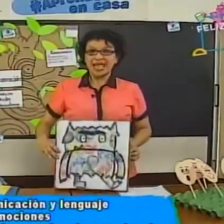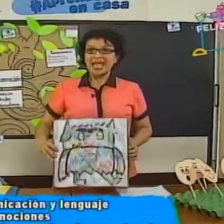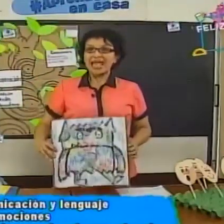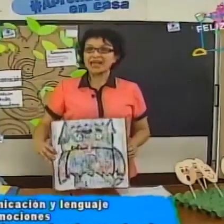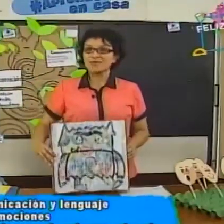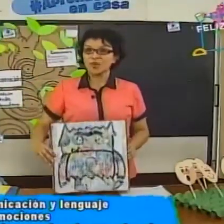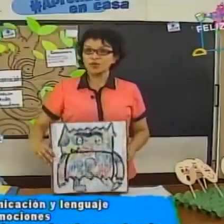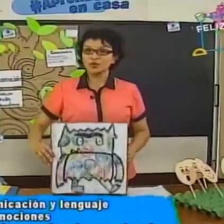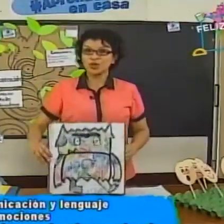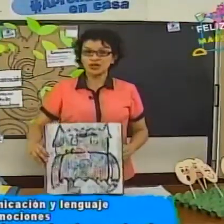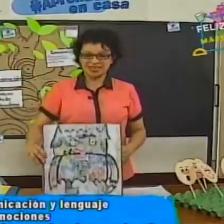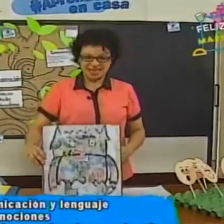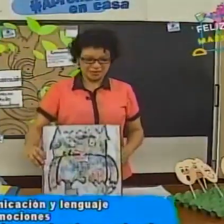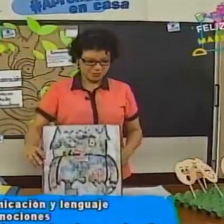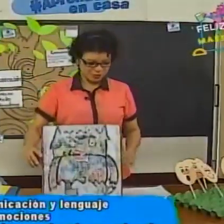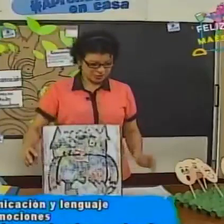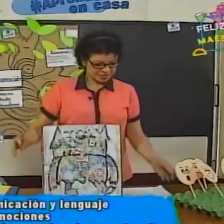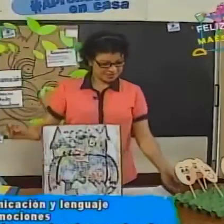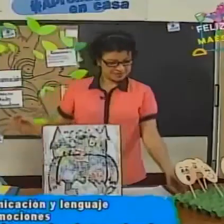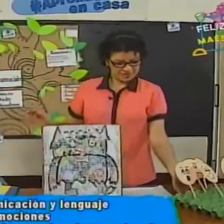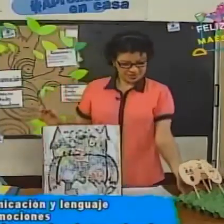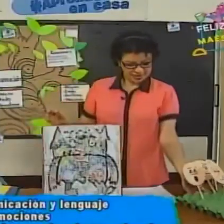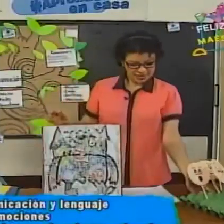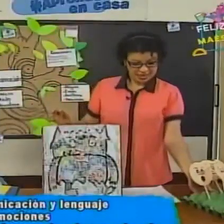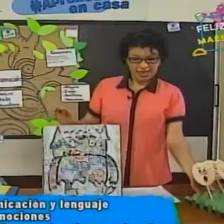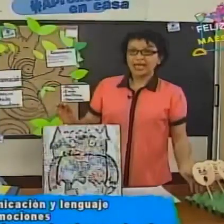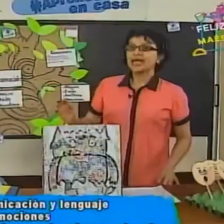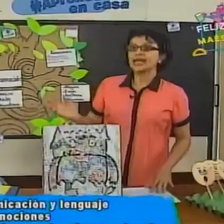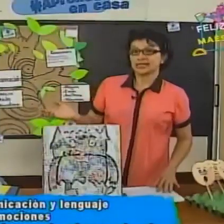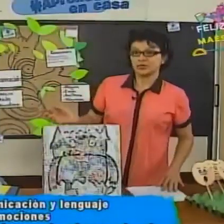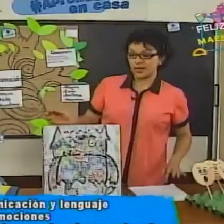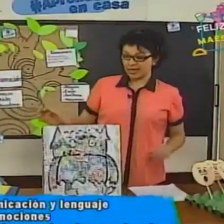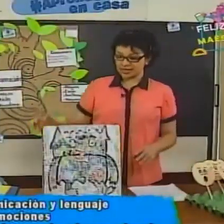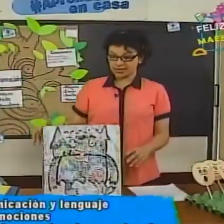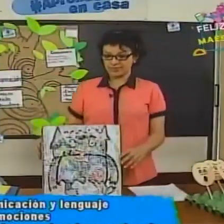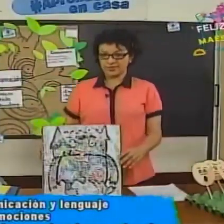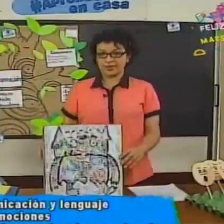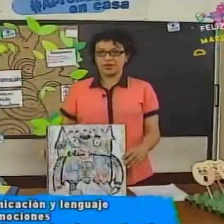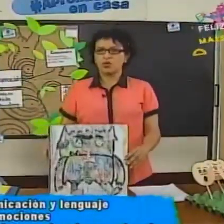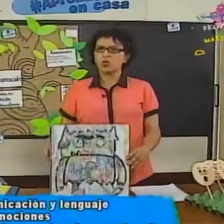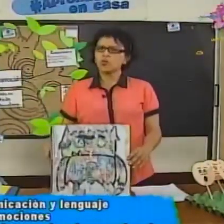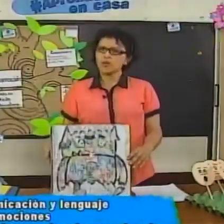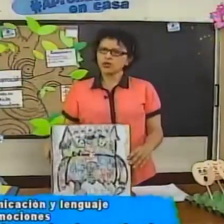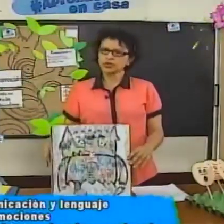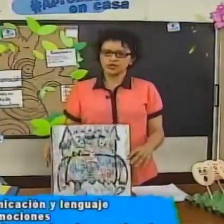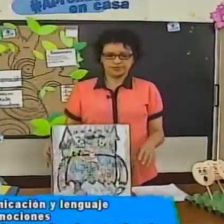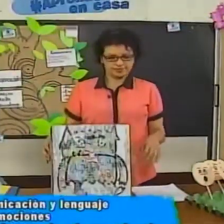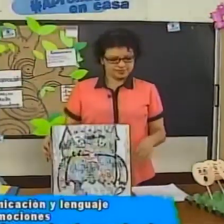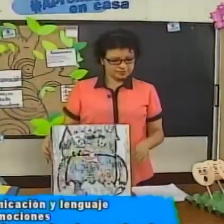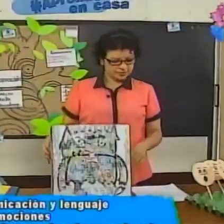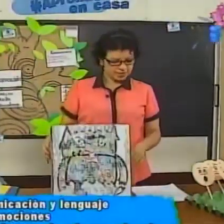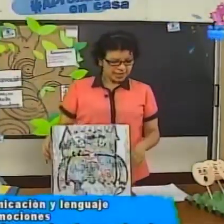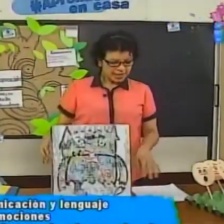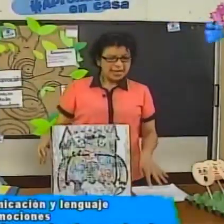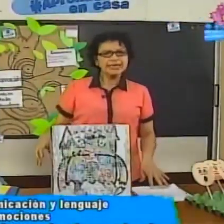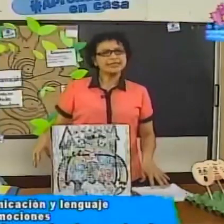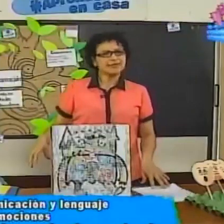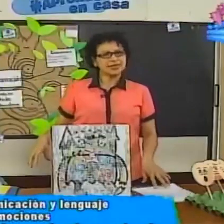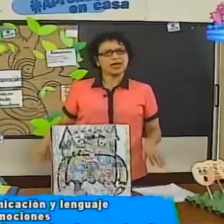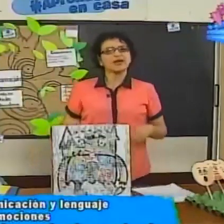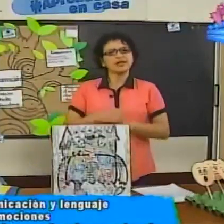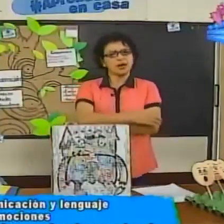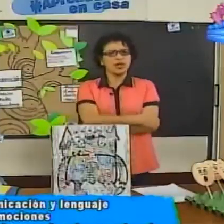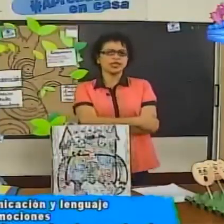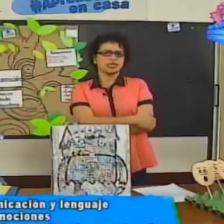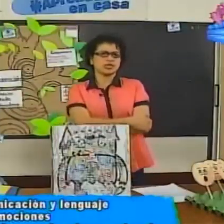El monstruo de colores. Érase una vez un monstruo. Que